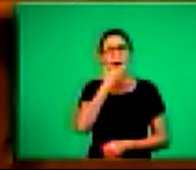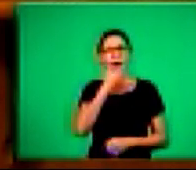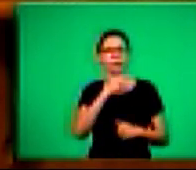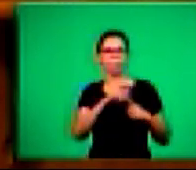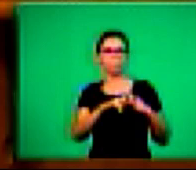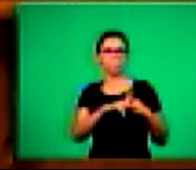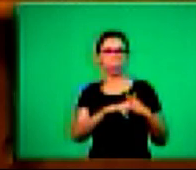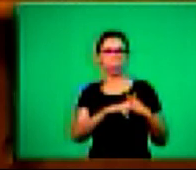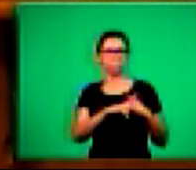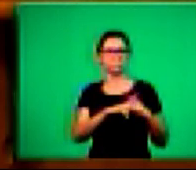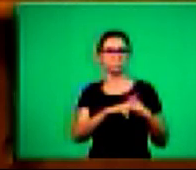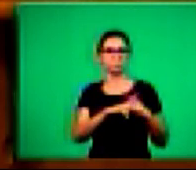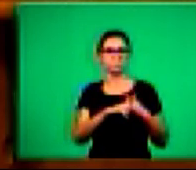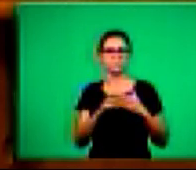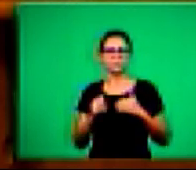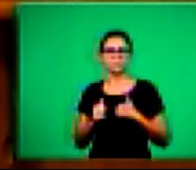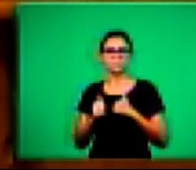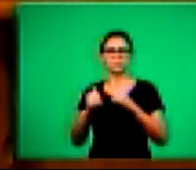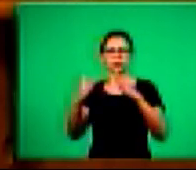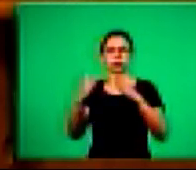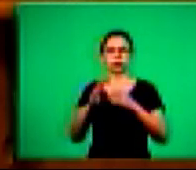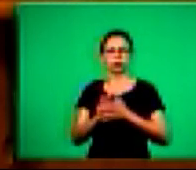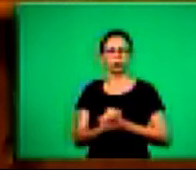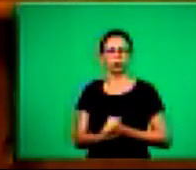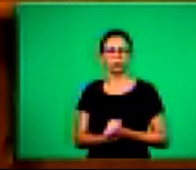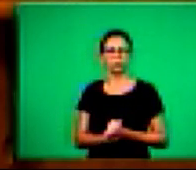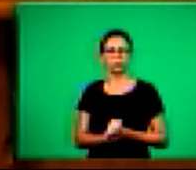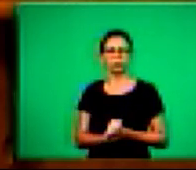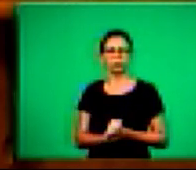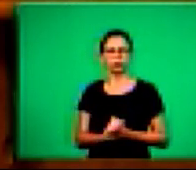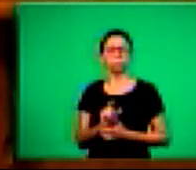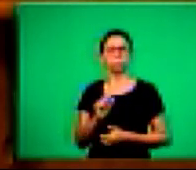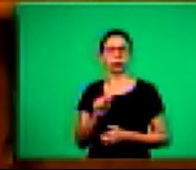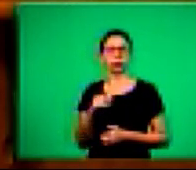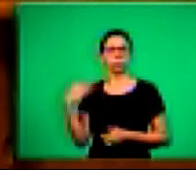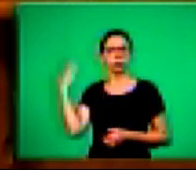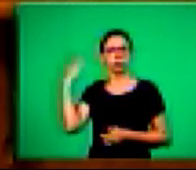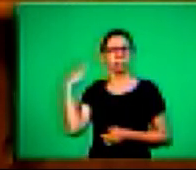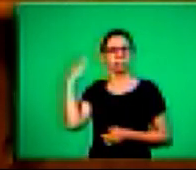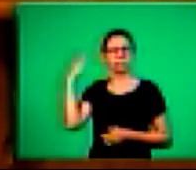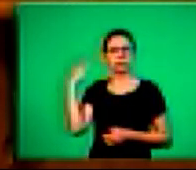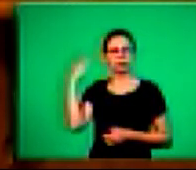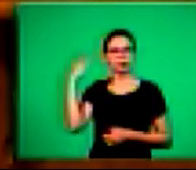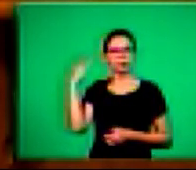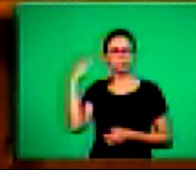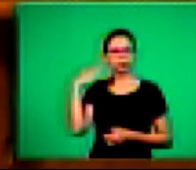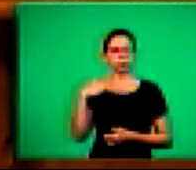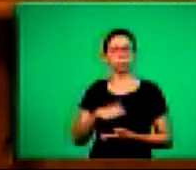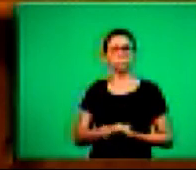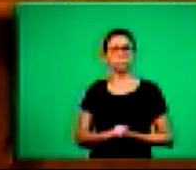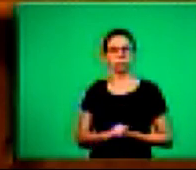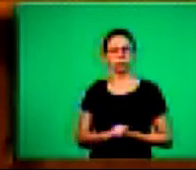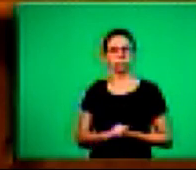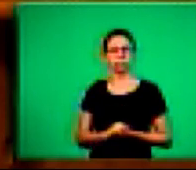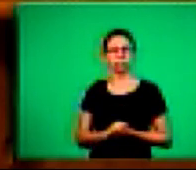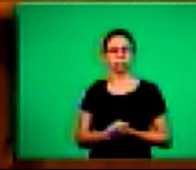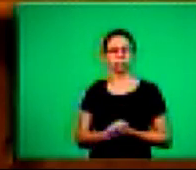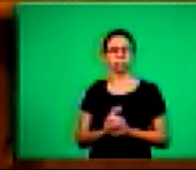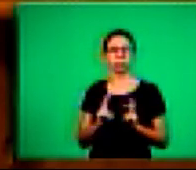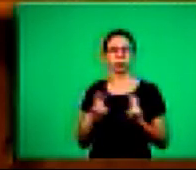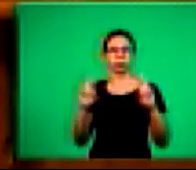el hermano profético de la abertura actual del reino se ve cumpliendo aquella promesa del señor